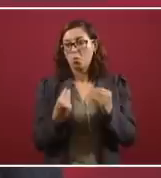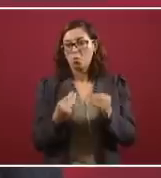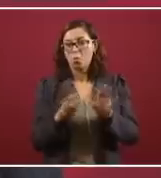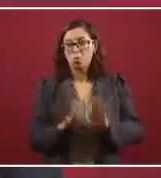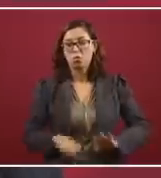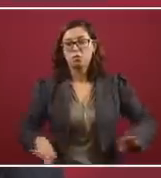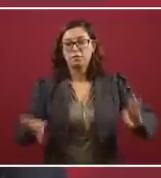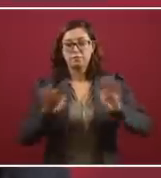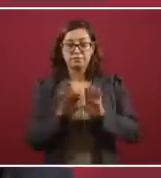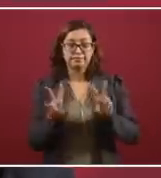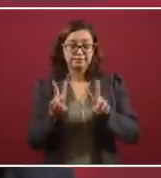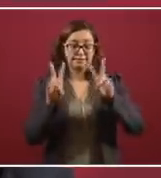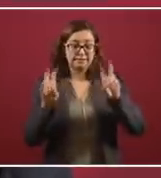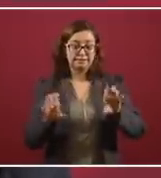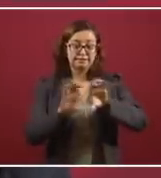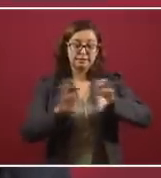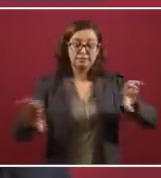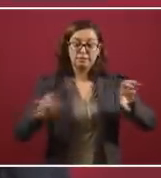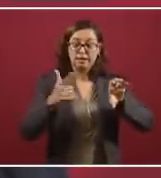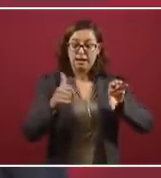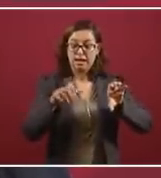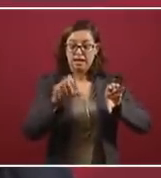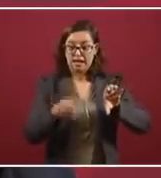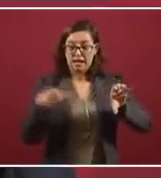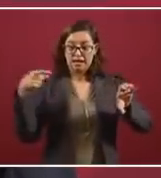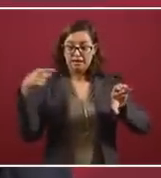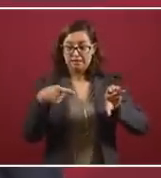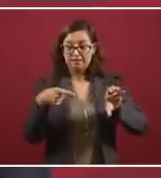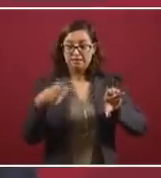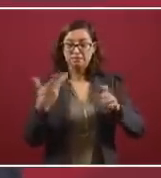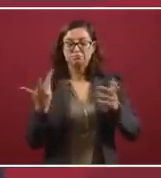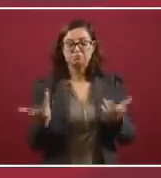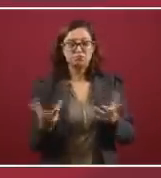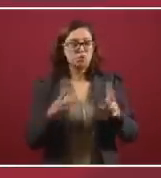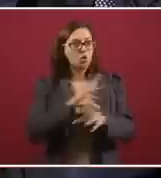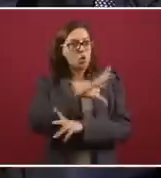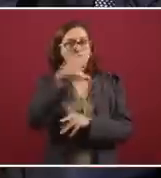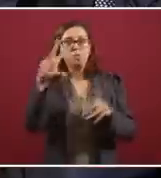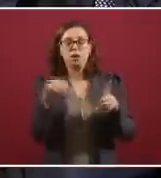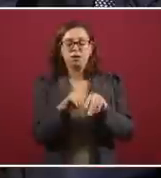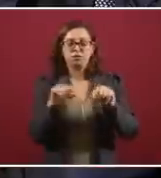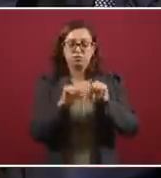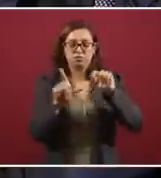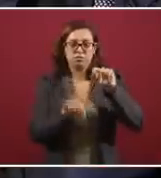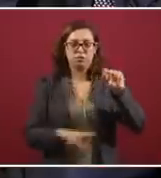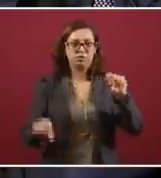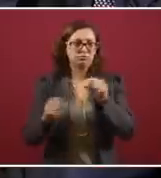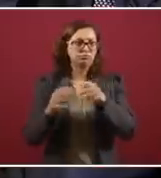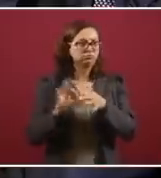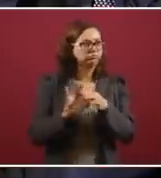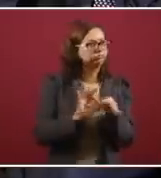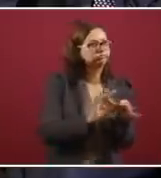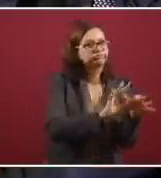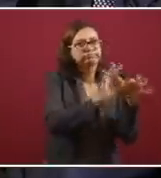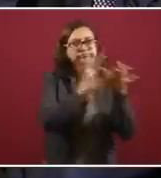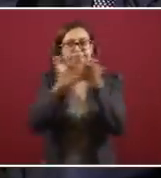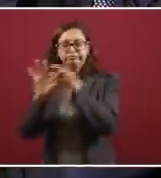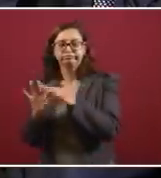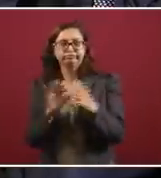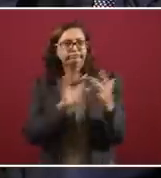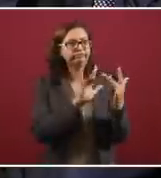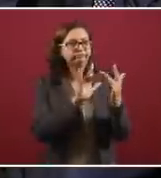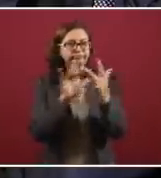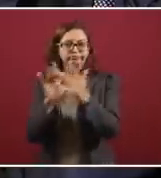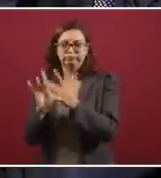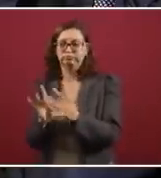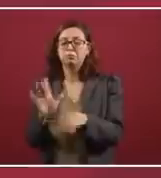estos gasoductos como parte de una gran infraestructura nacional es que podemos acceder al